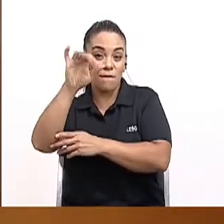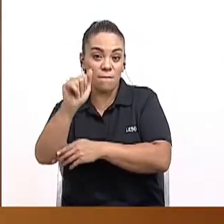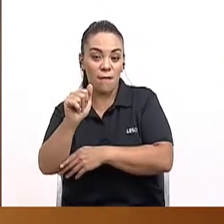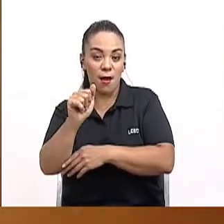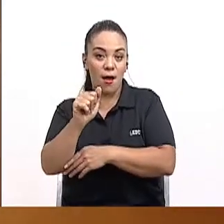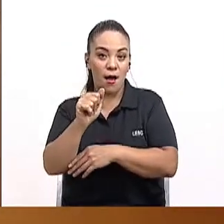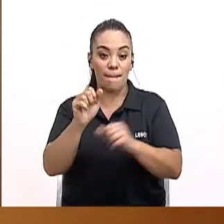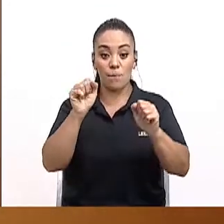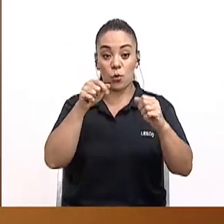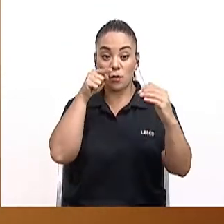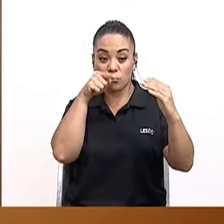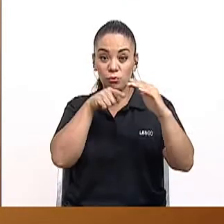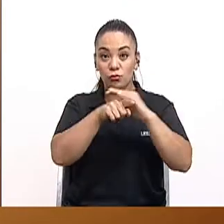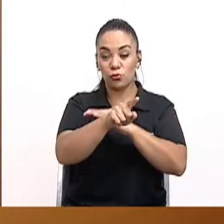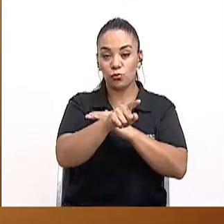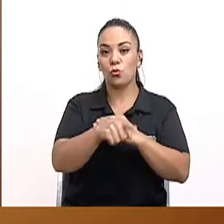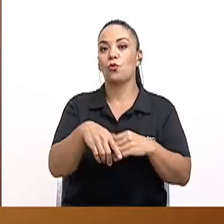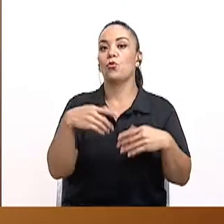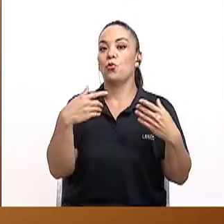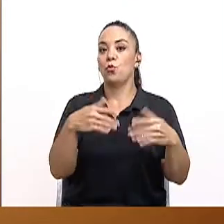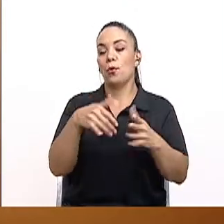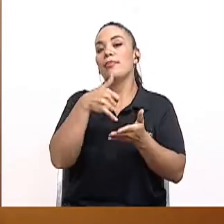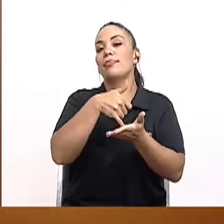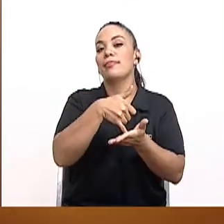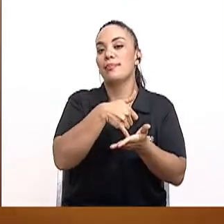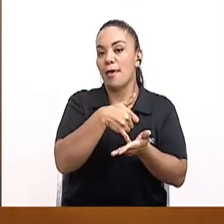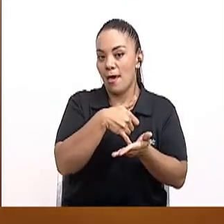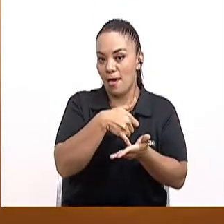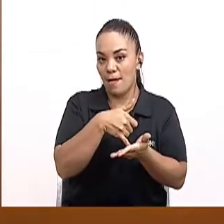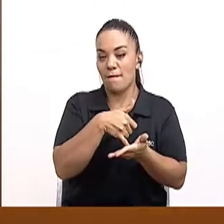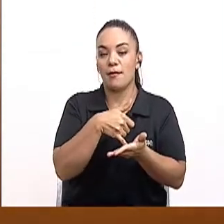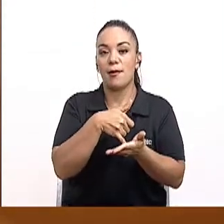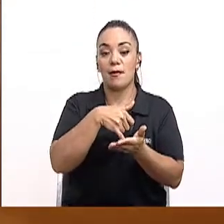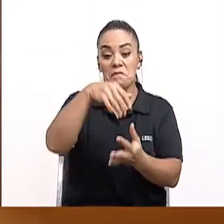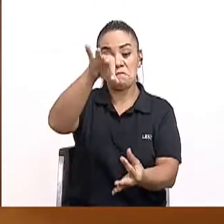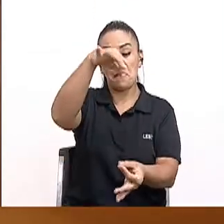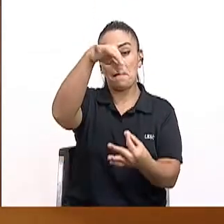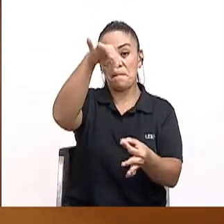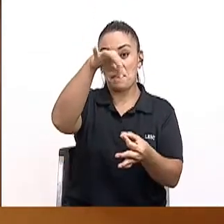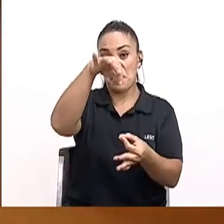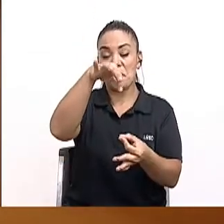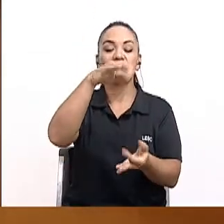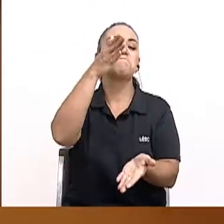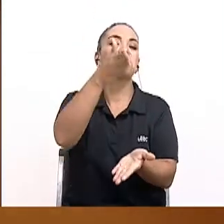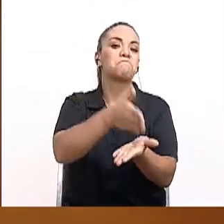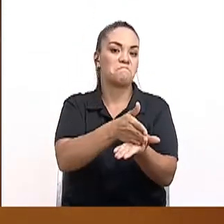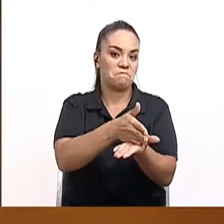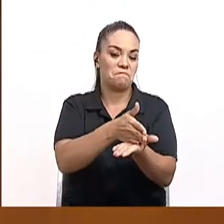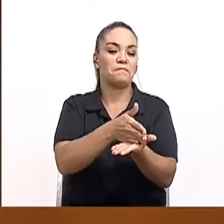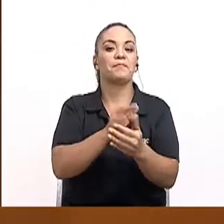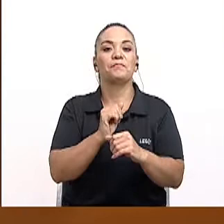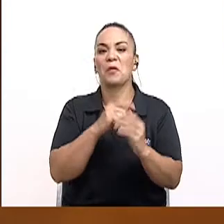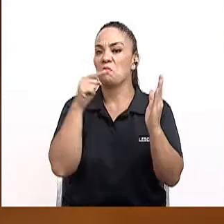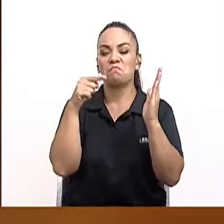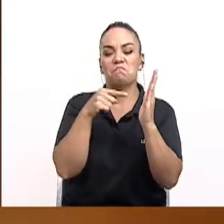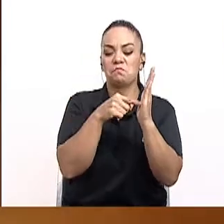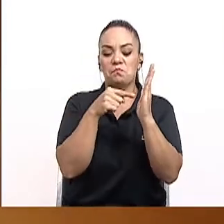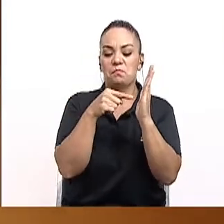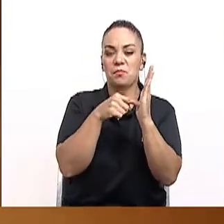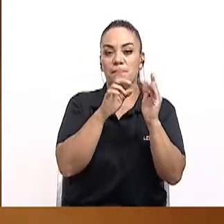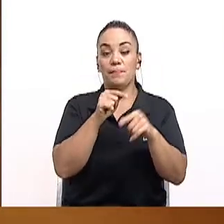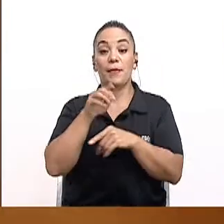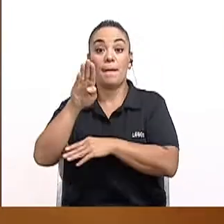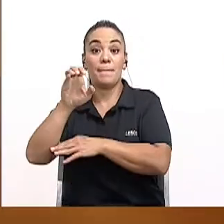de penetración es bastante débil. Con una hoja de papel se puede detener. Y en el caso de la radiación